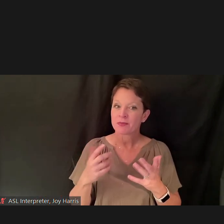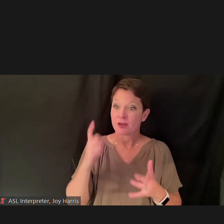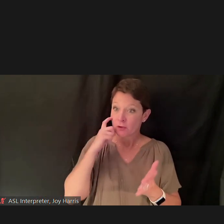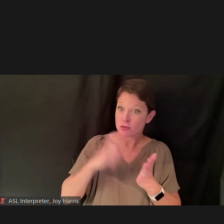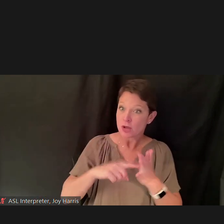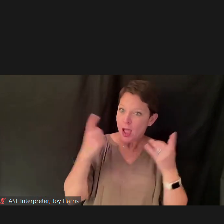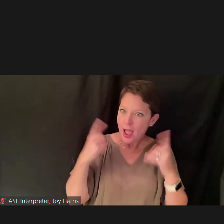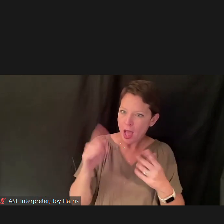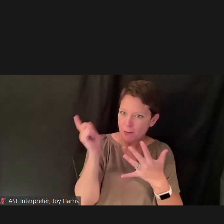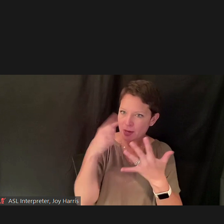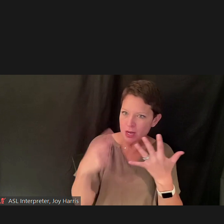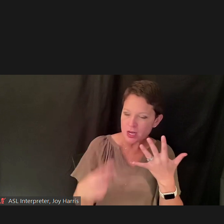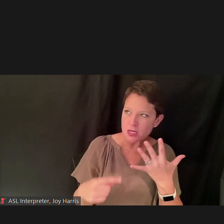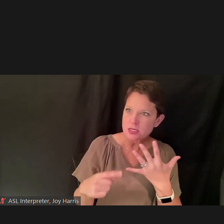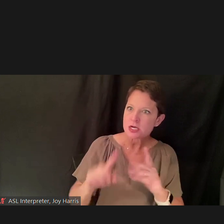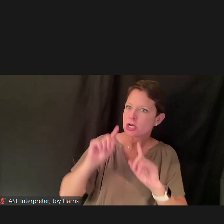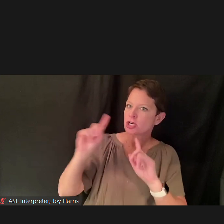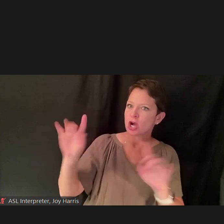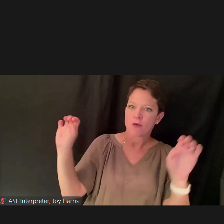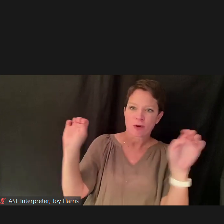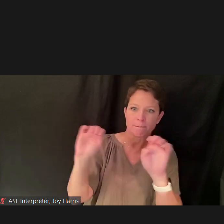Si esto sucede,